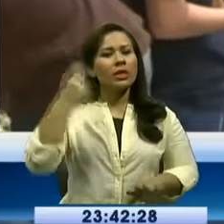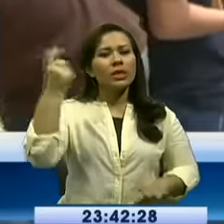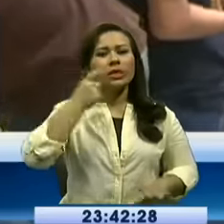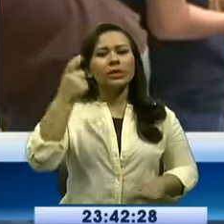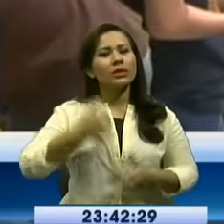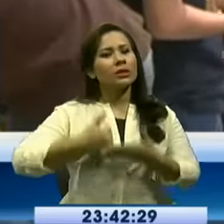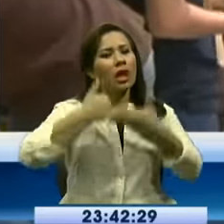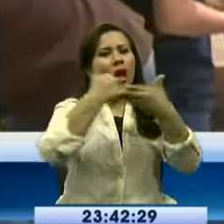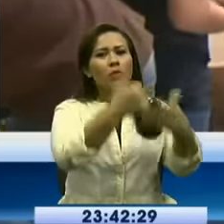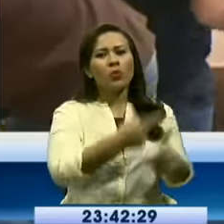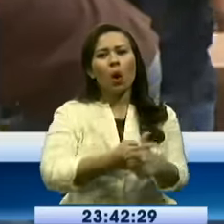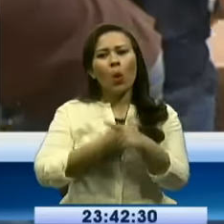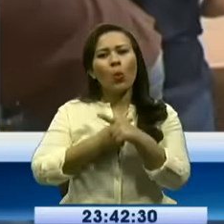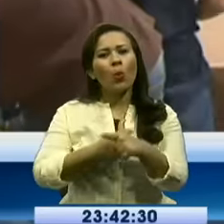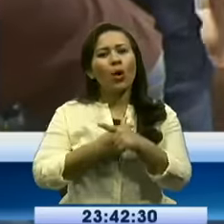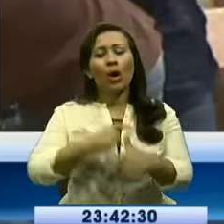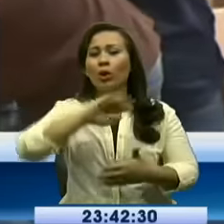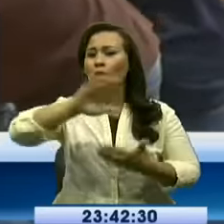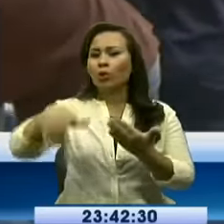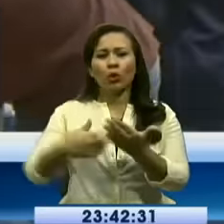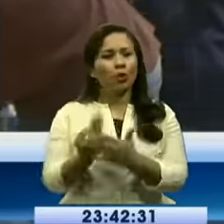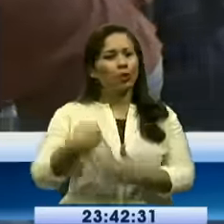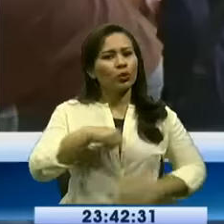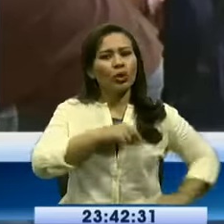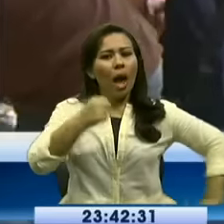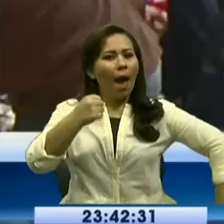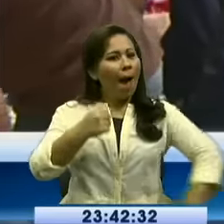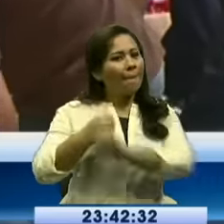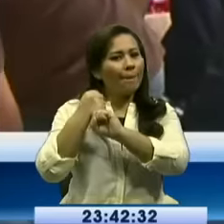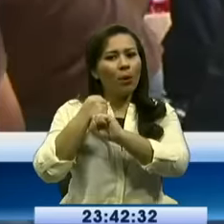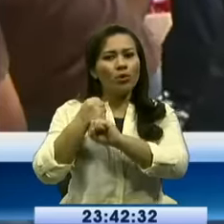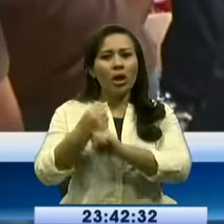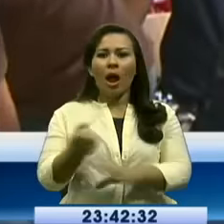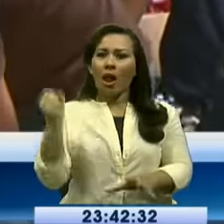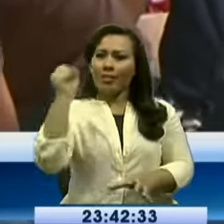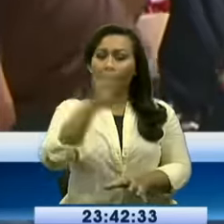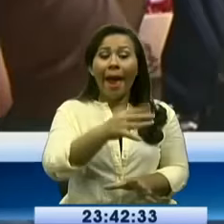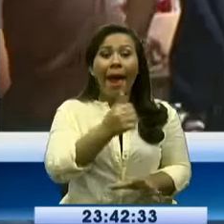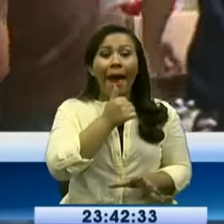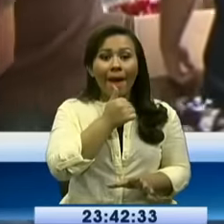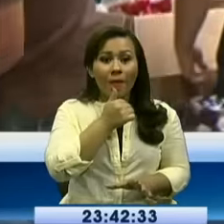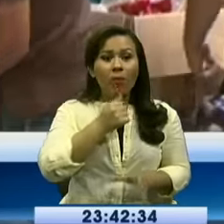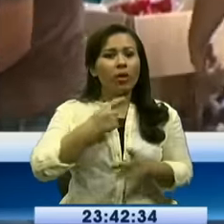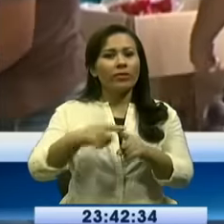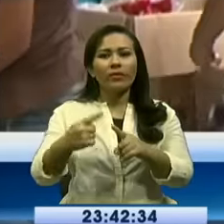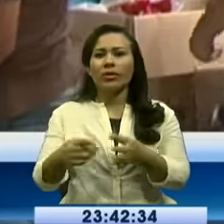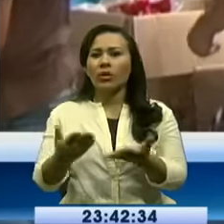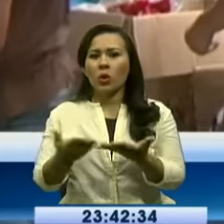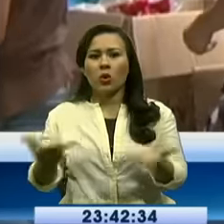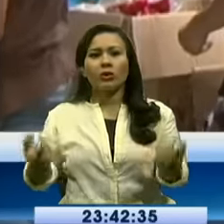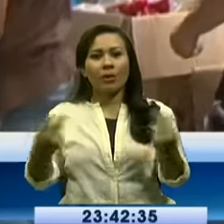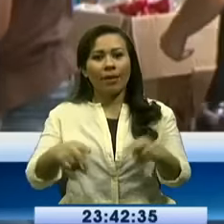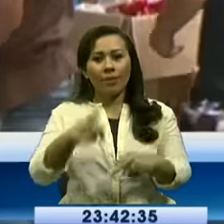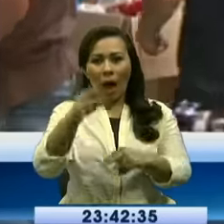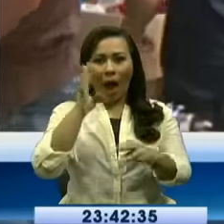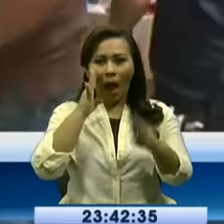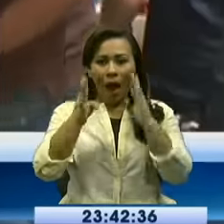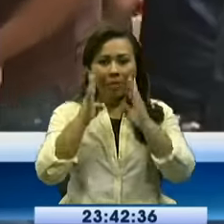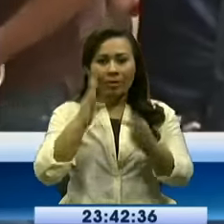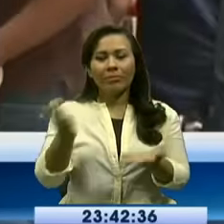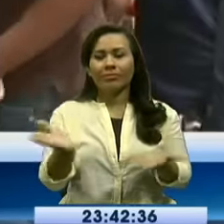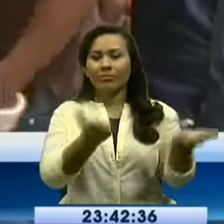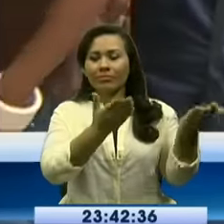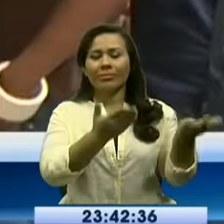necesitan ayuda urgente. Todos tenemos que apoyar el hombro, todos tenemos que colaborar. Es la información que tenemos hasta el momento. Hugo, continúa con más